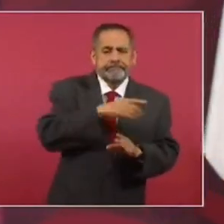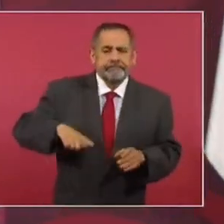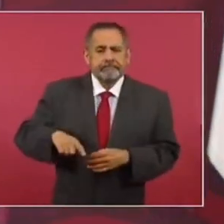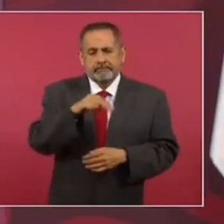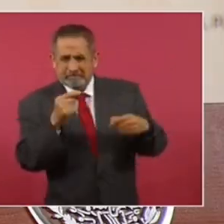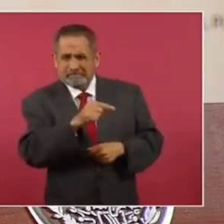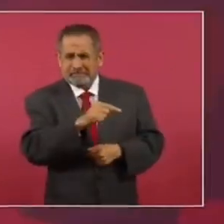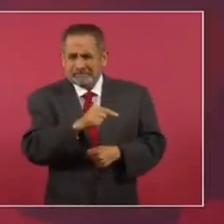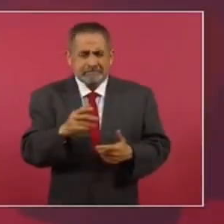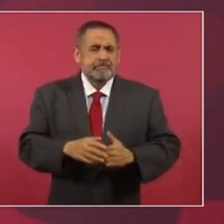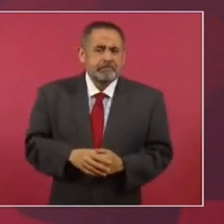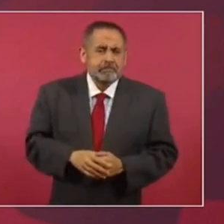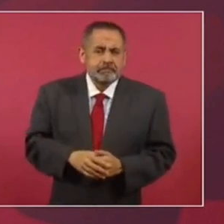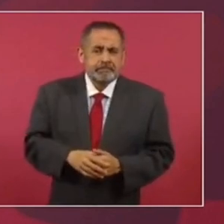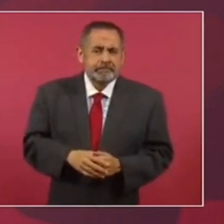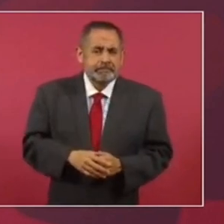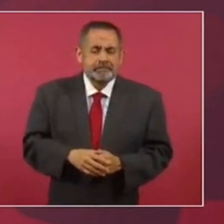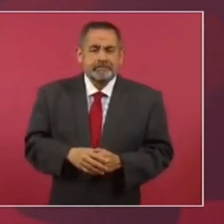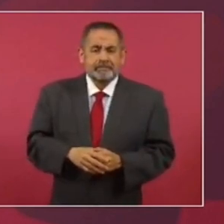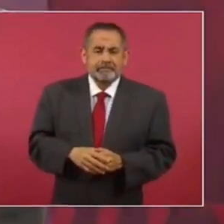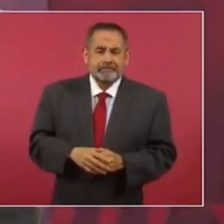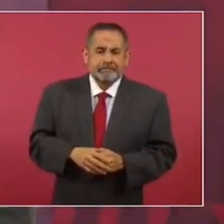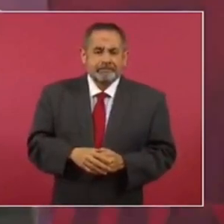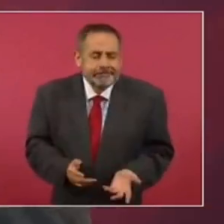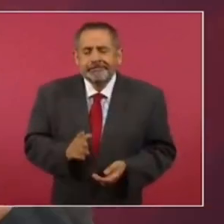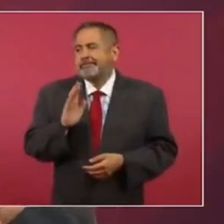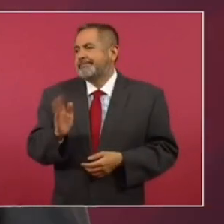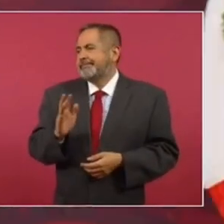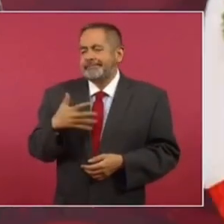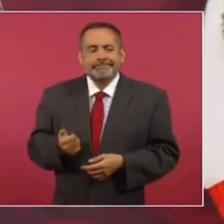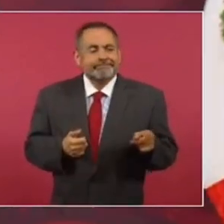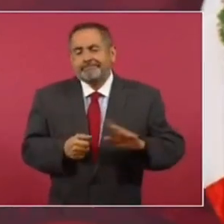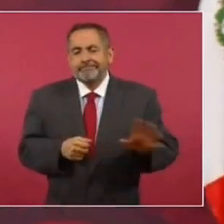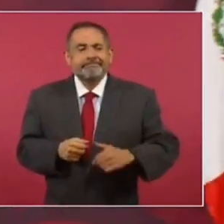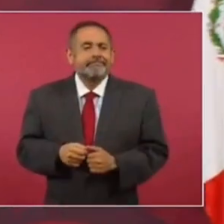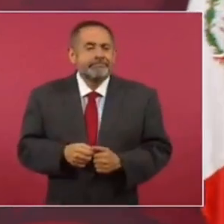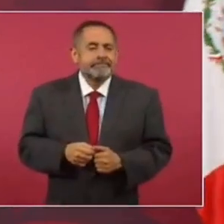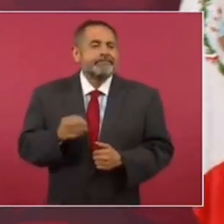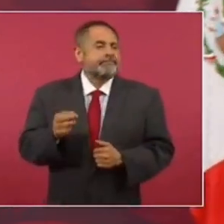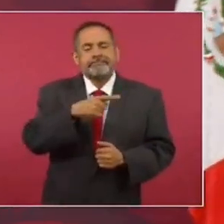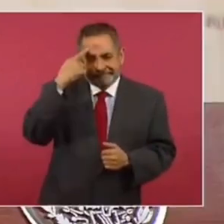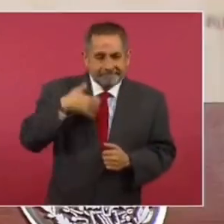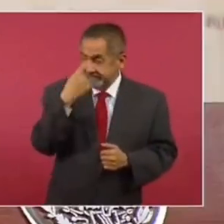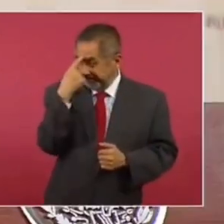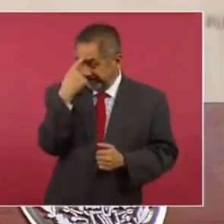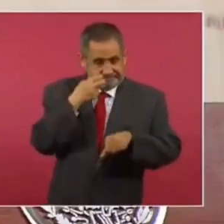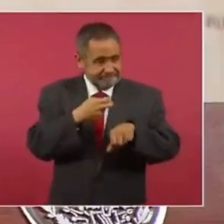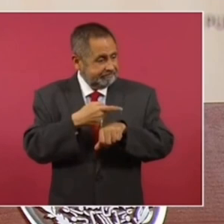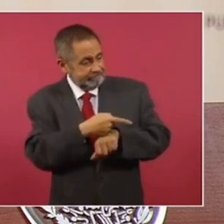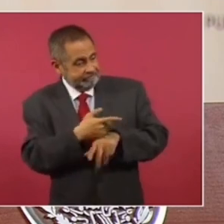neoliberales o neoporfiristas. Cuando los medios no decían nada, pues están obcecados